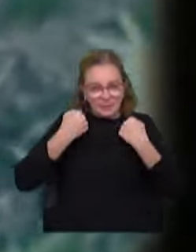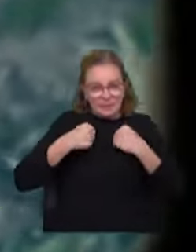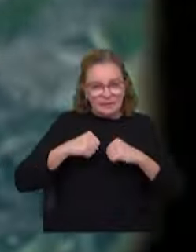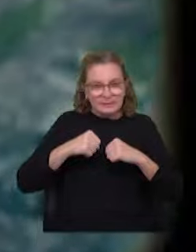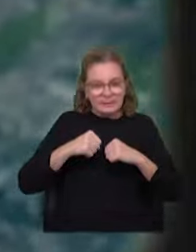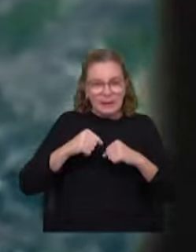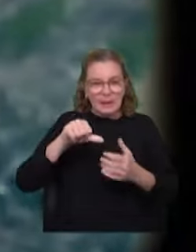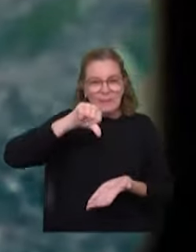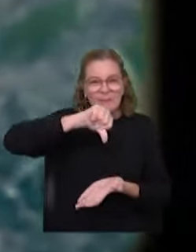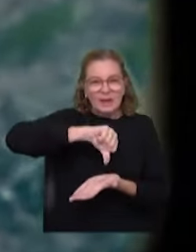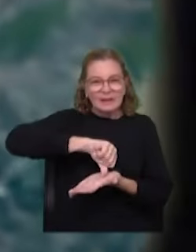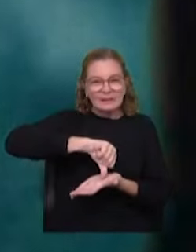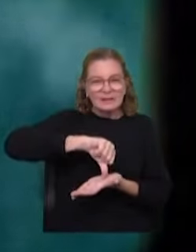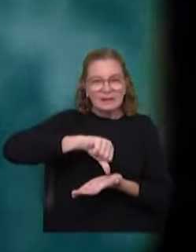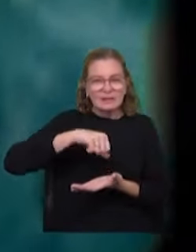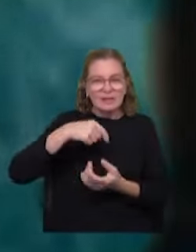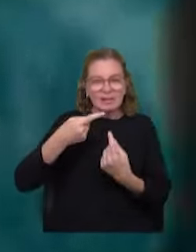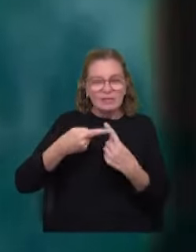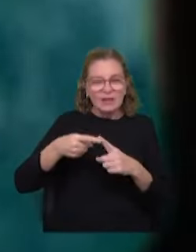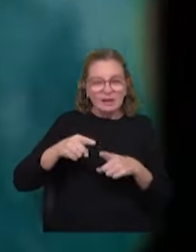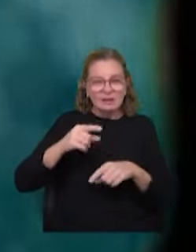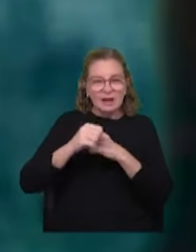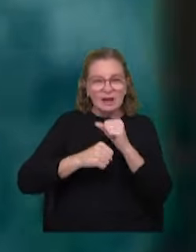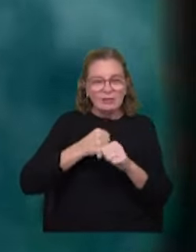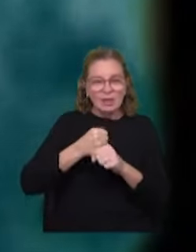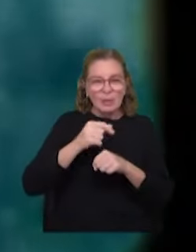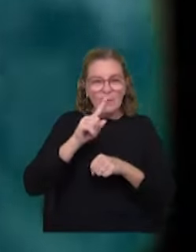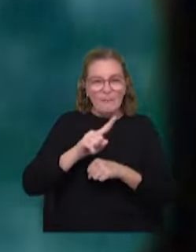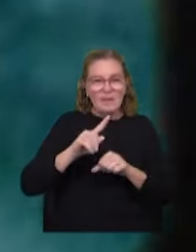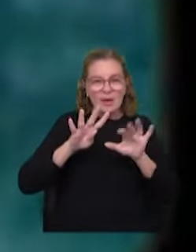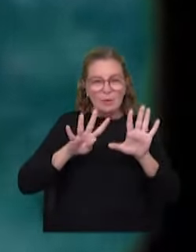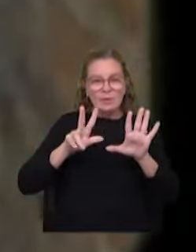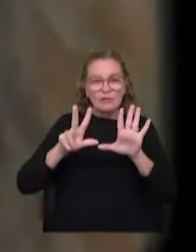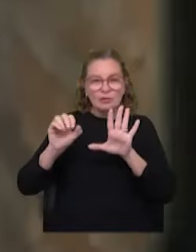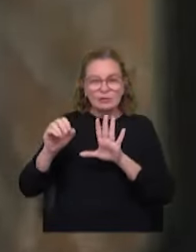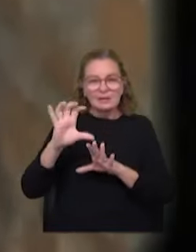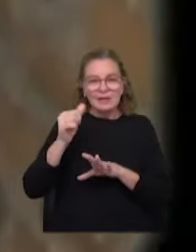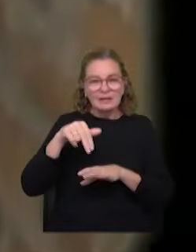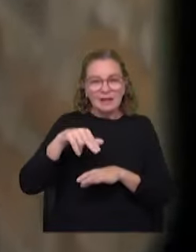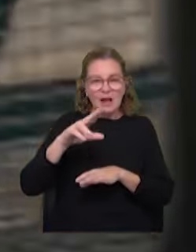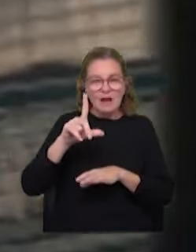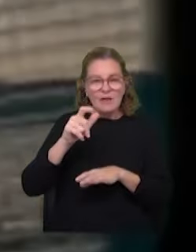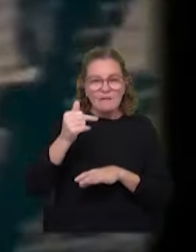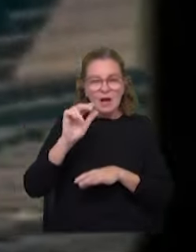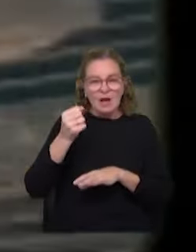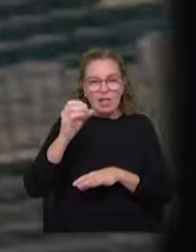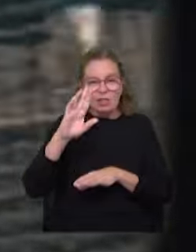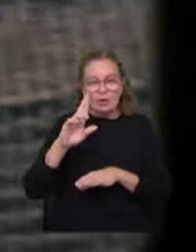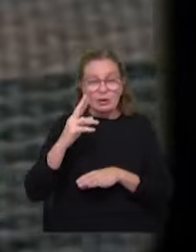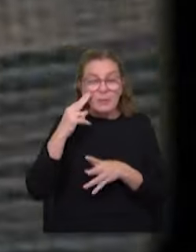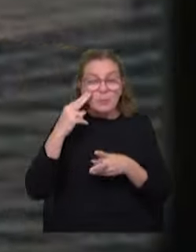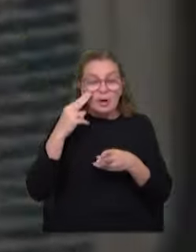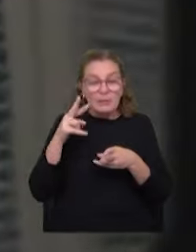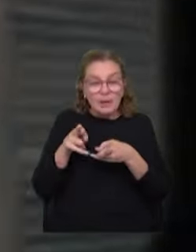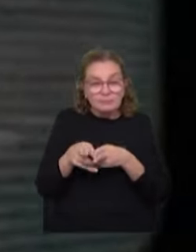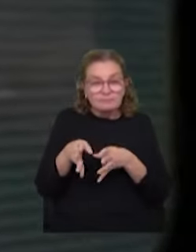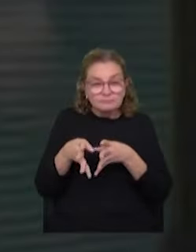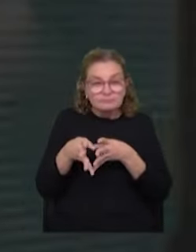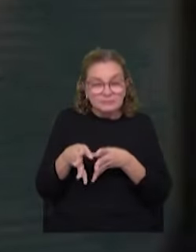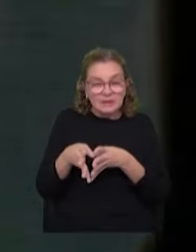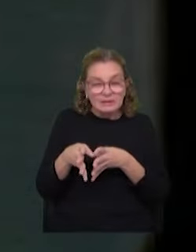armadas de países de Centroamérica en los años 1980 especialmente en el Salvador para combatir a la incipiente guerrilla del frente farabundo